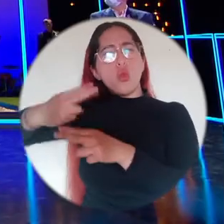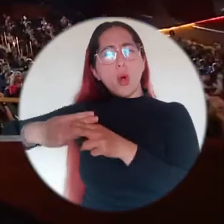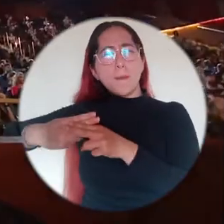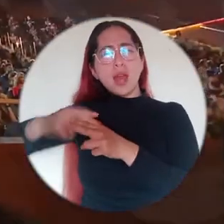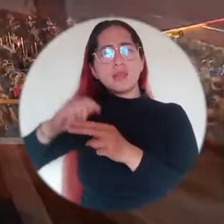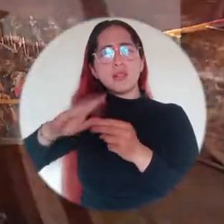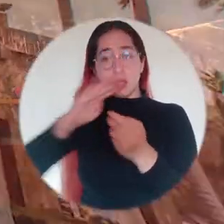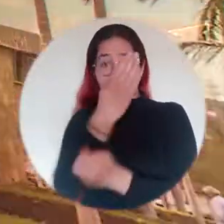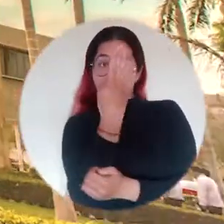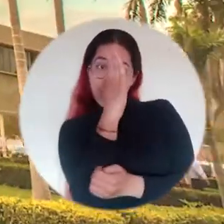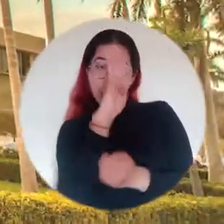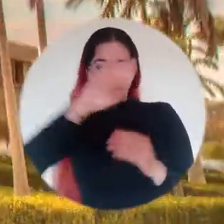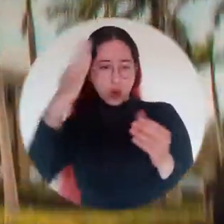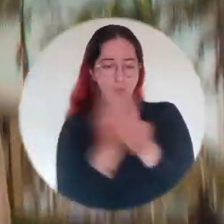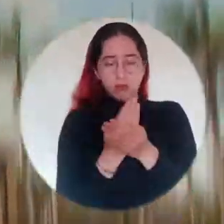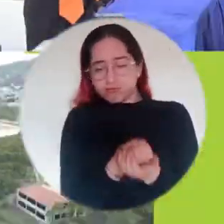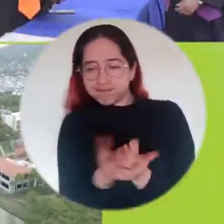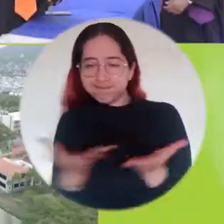sobre Cine.